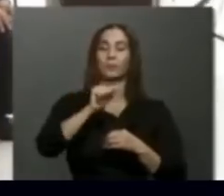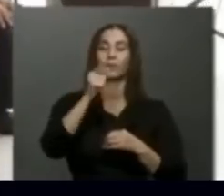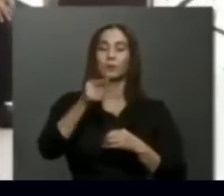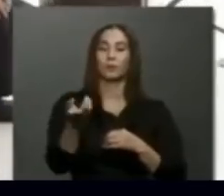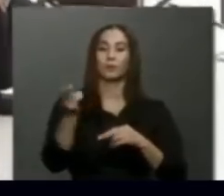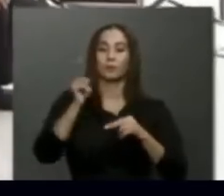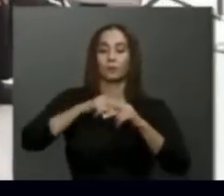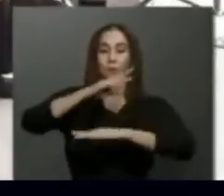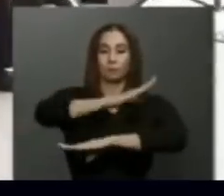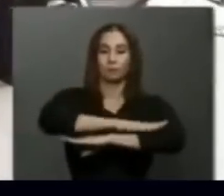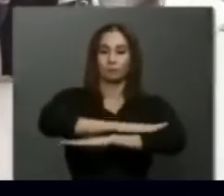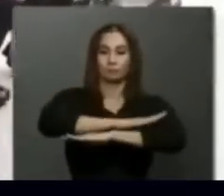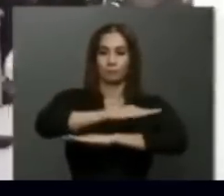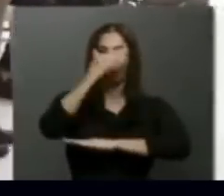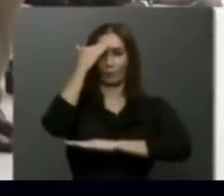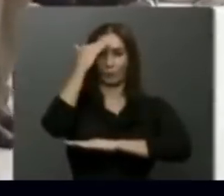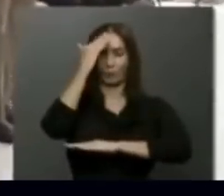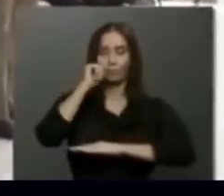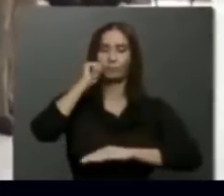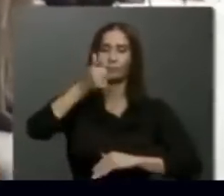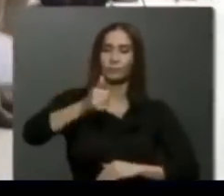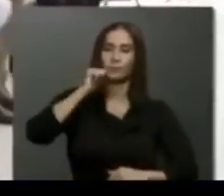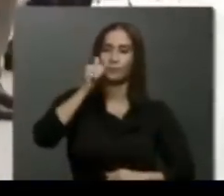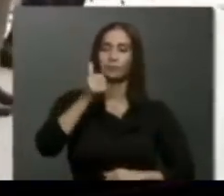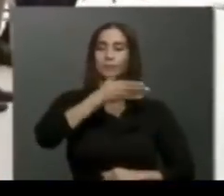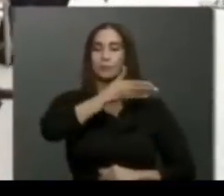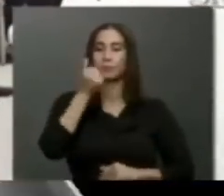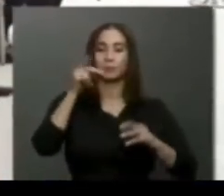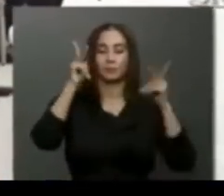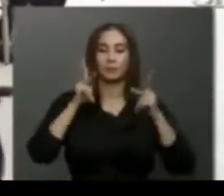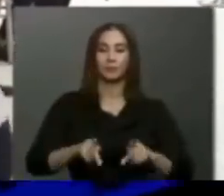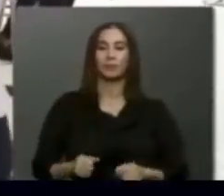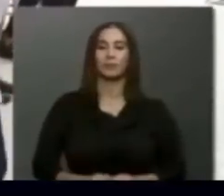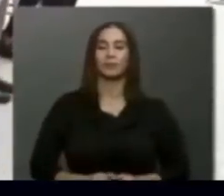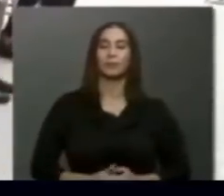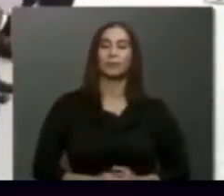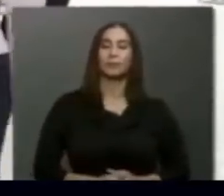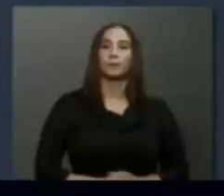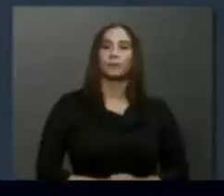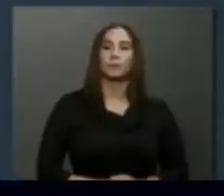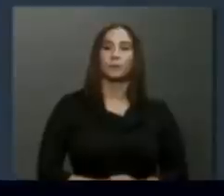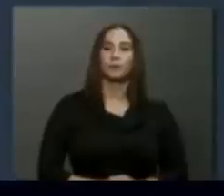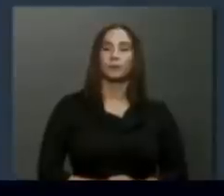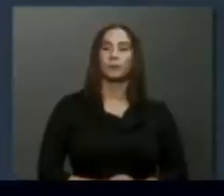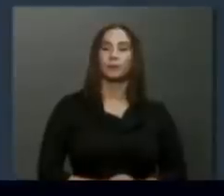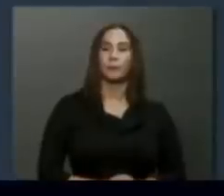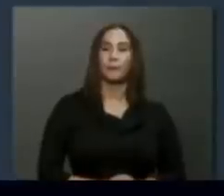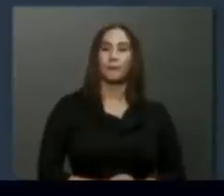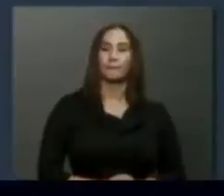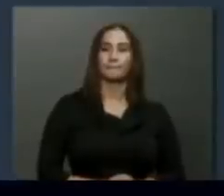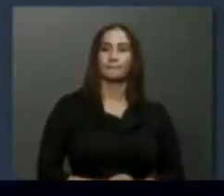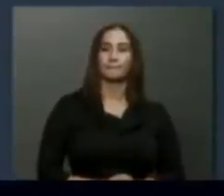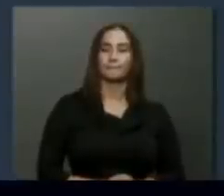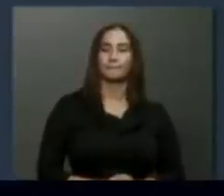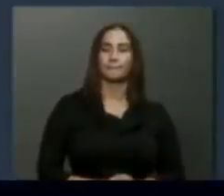nos sentamos a la mesa y sabemos que cada día somos mejores personas. Es en este momento